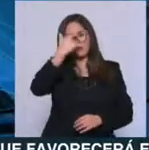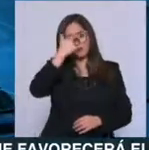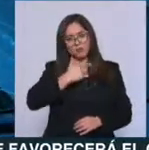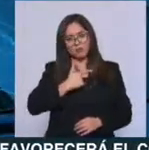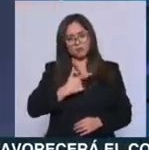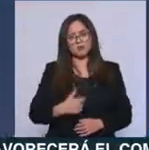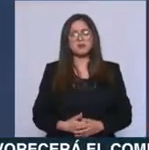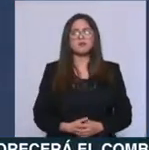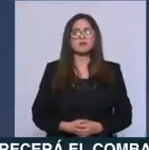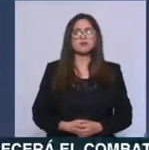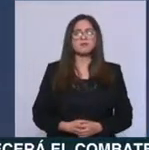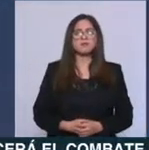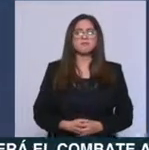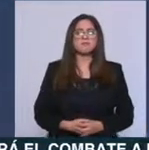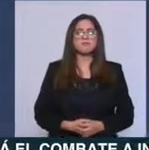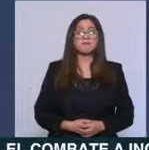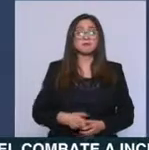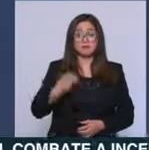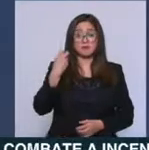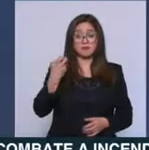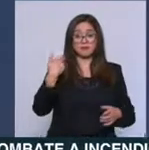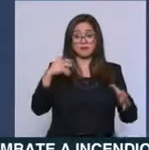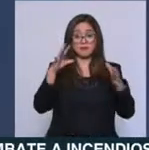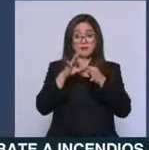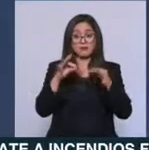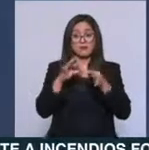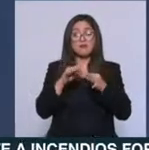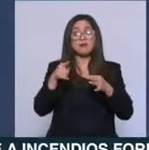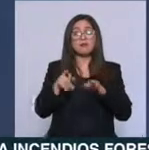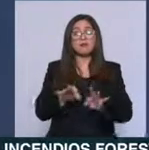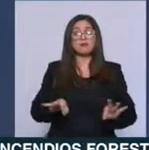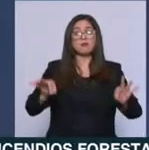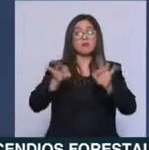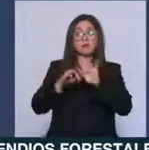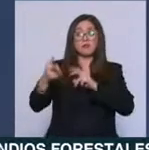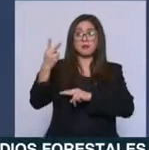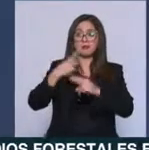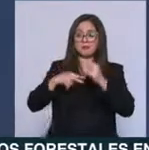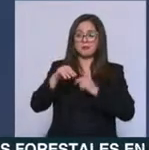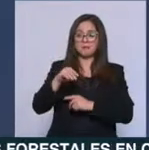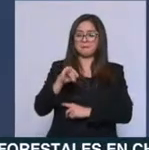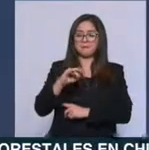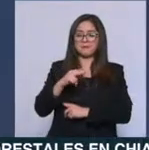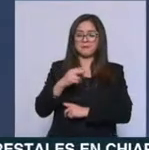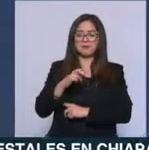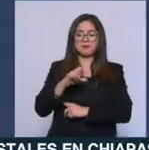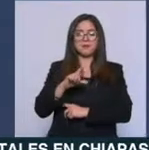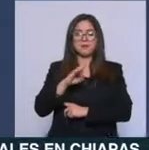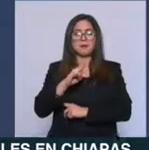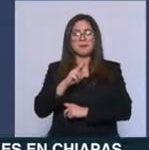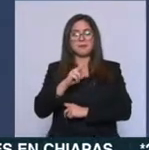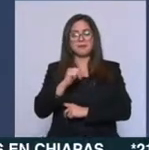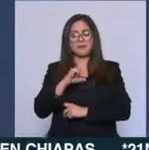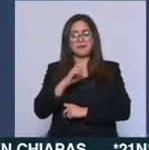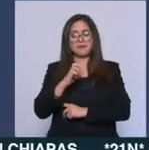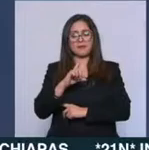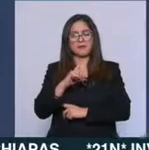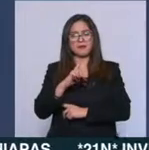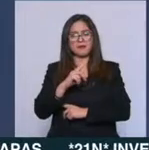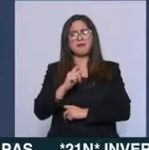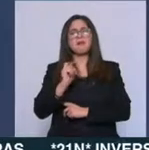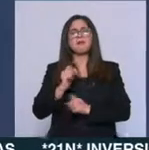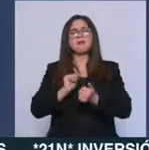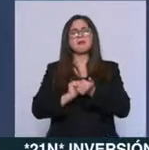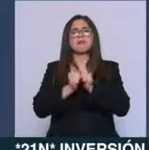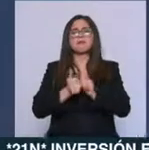muy contento de estar aquí y es determinante la presencia de Michelle Bachelet en estos momentos en la que hay que decirlo, la información